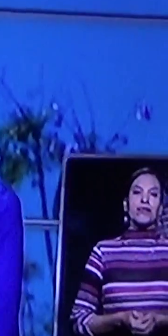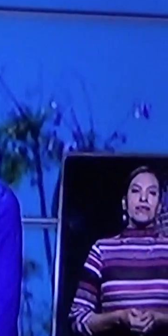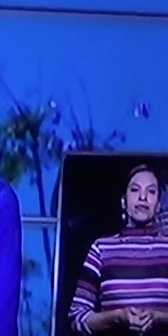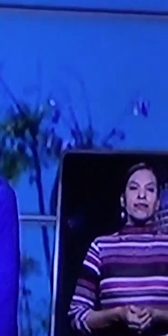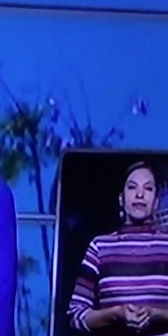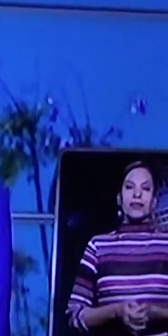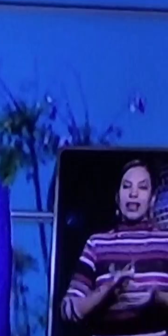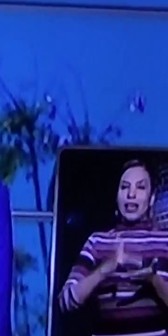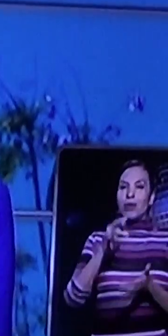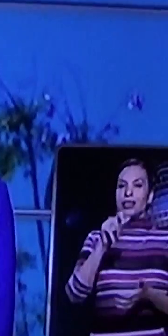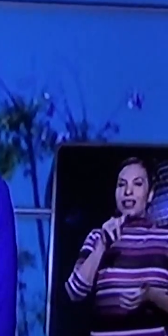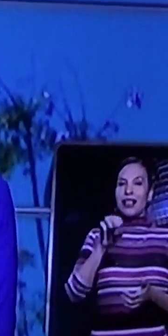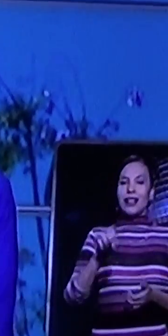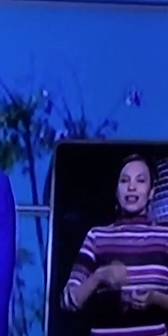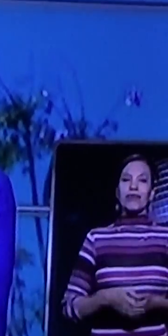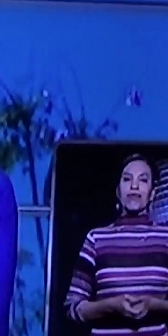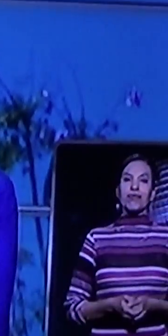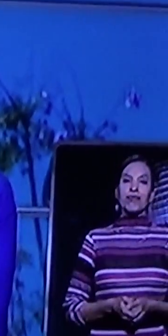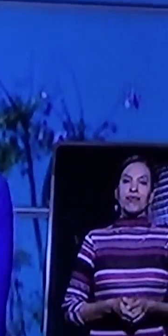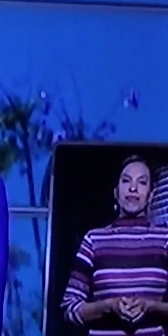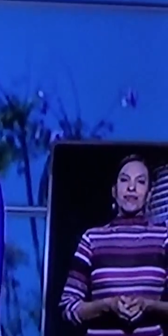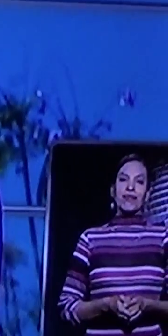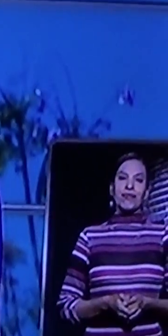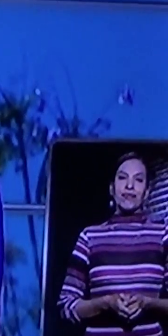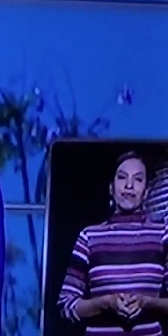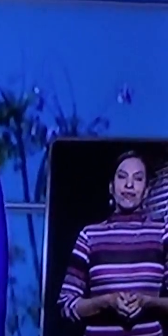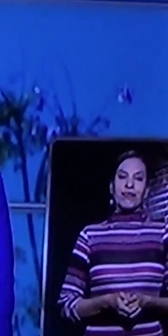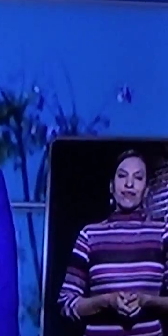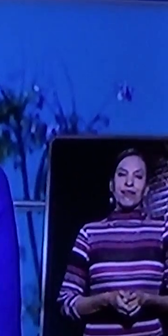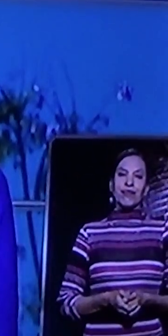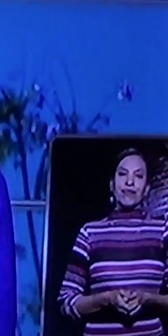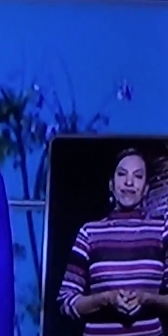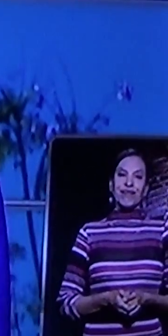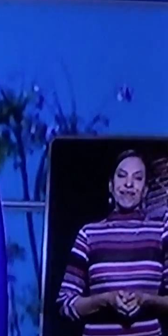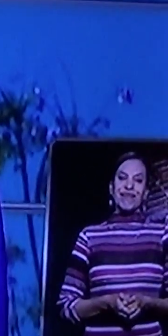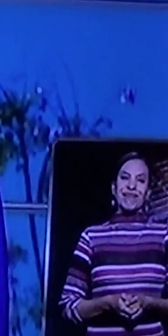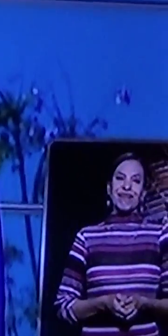Gracias, Vicente López Segura. Gracias, Marilu. Hasta el lunes.